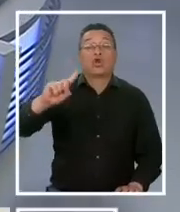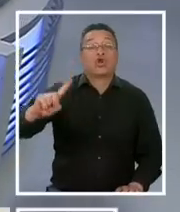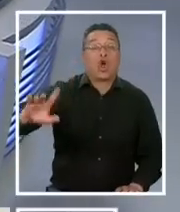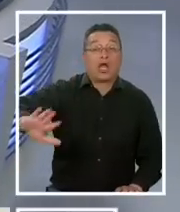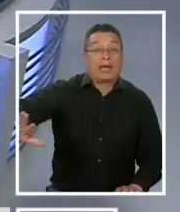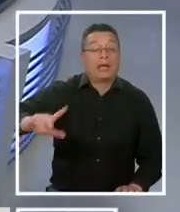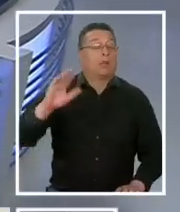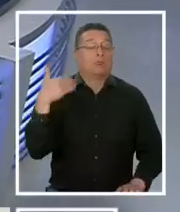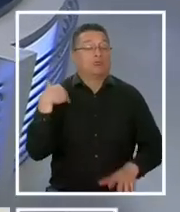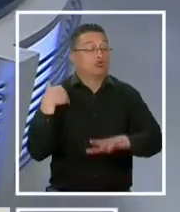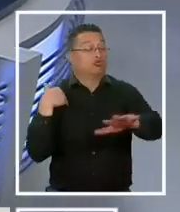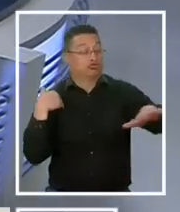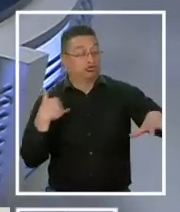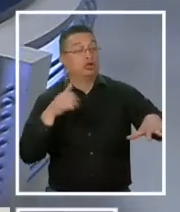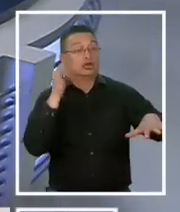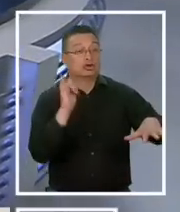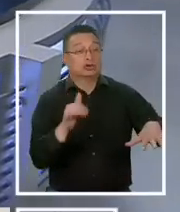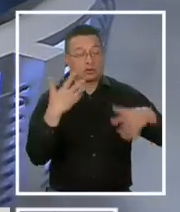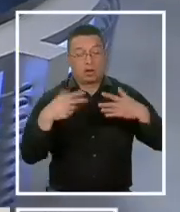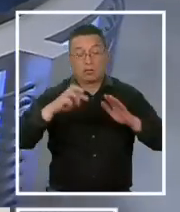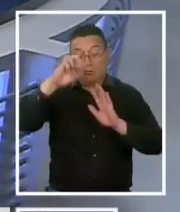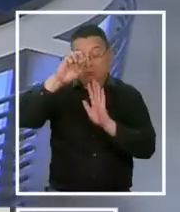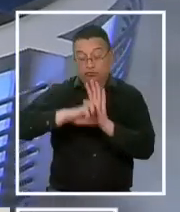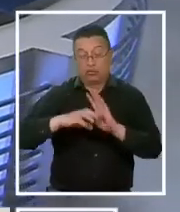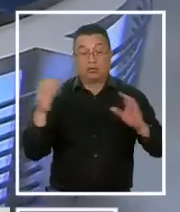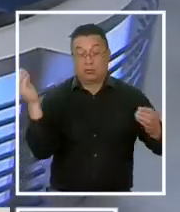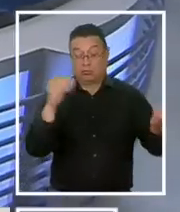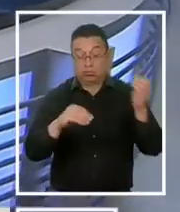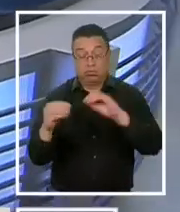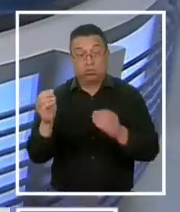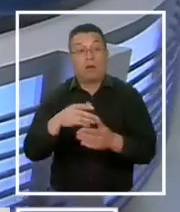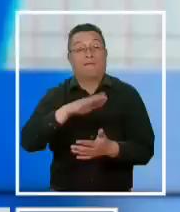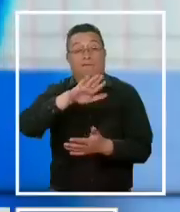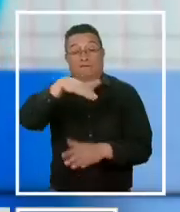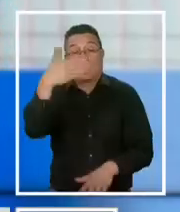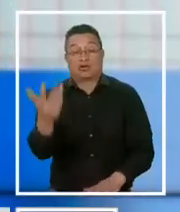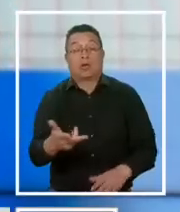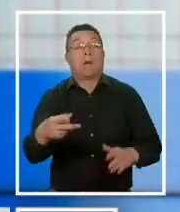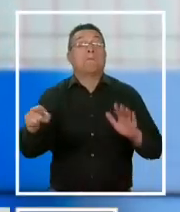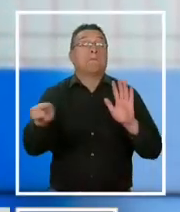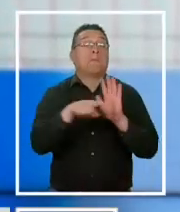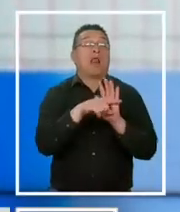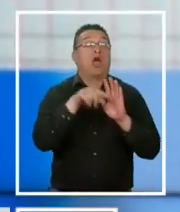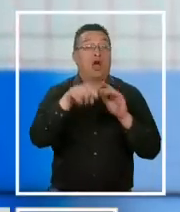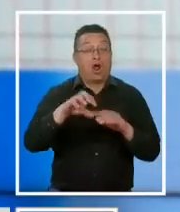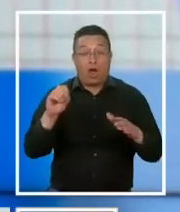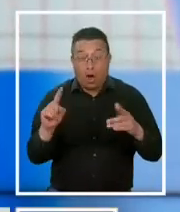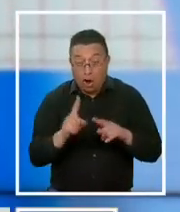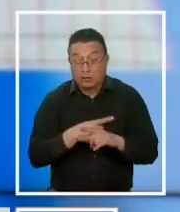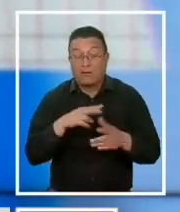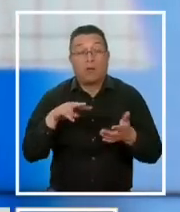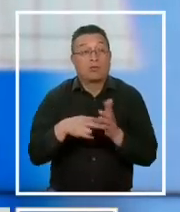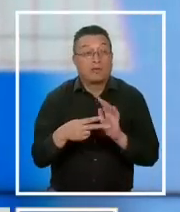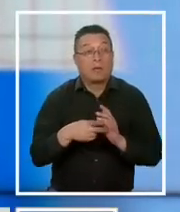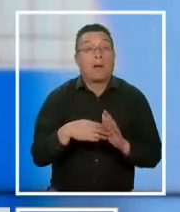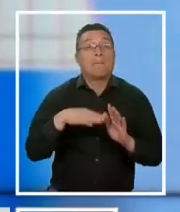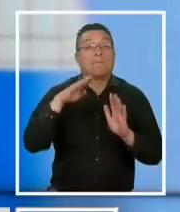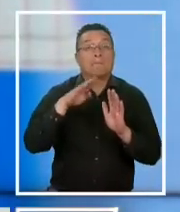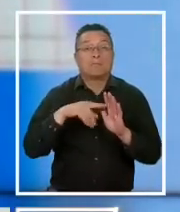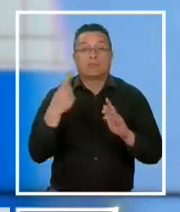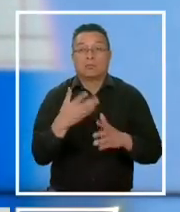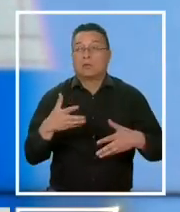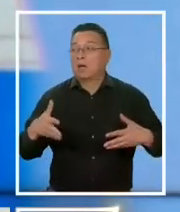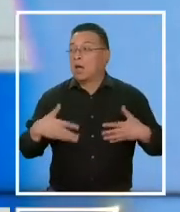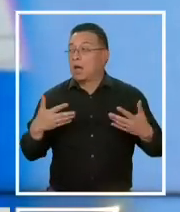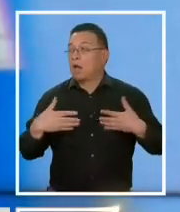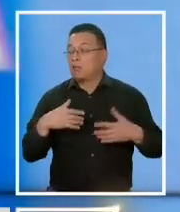los demás sí quisieron se hizo un un proyecto fracasó porque era muy malo y ahora entonces si tenemos otra crisis va a haber menos ánimo